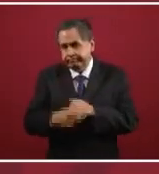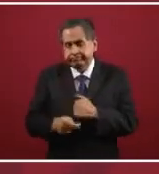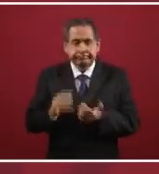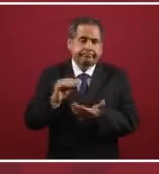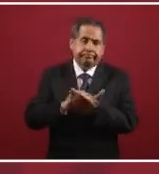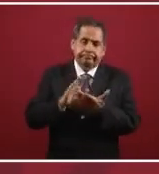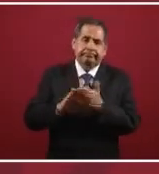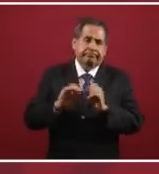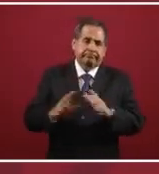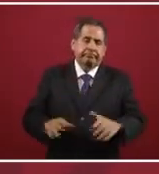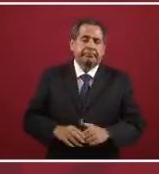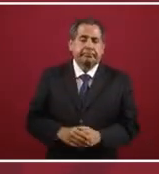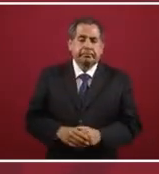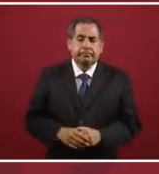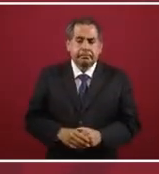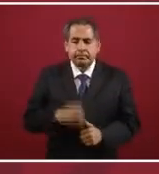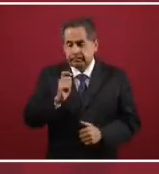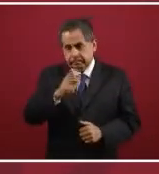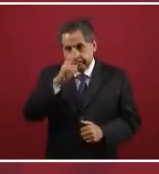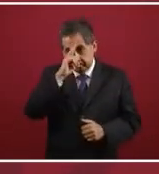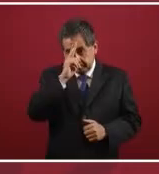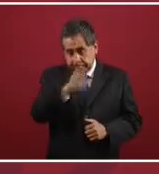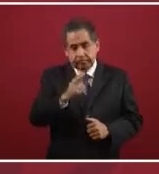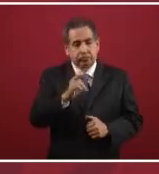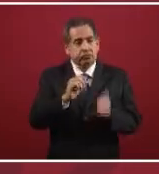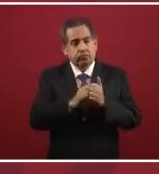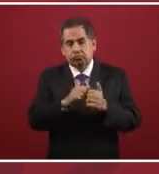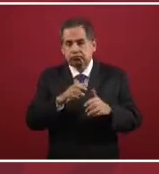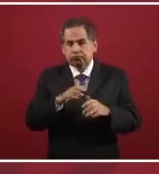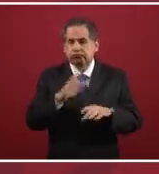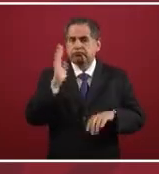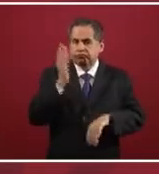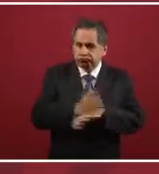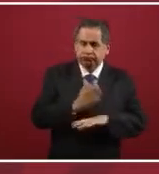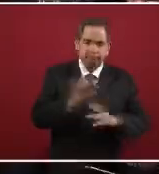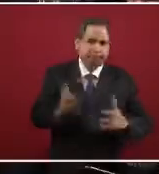establecido. Proscrito y perseguido.